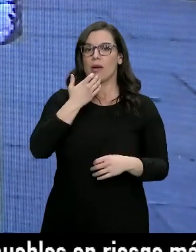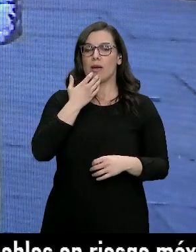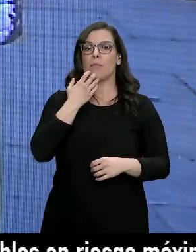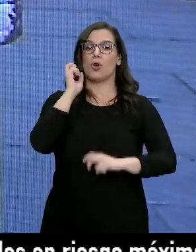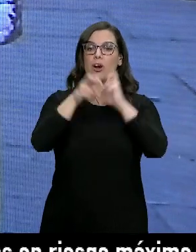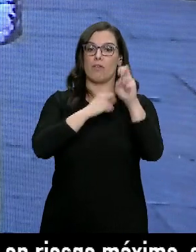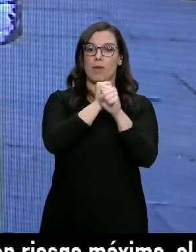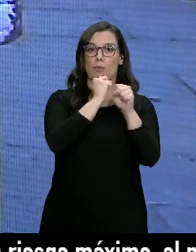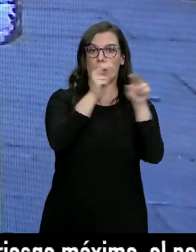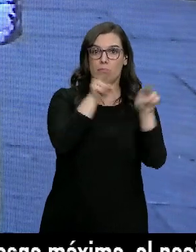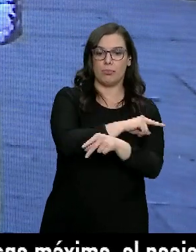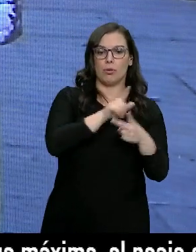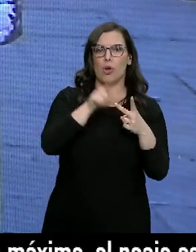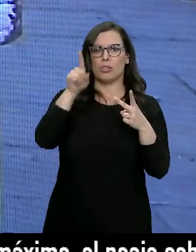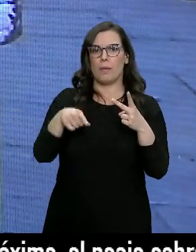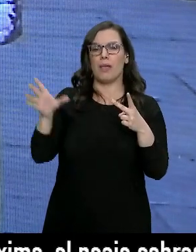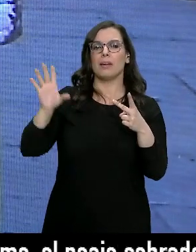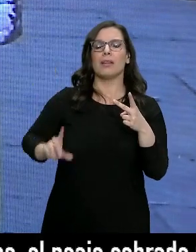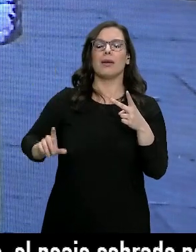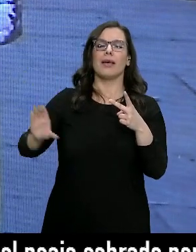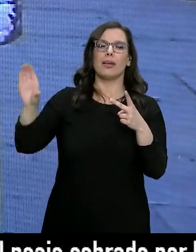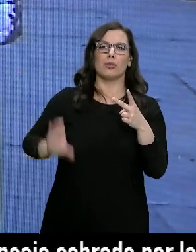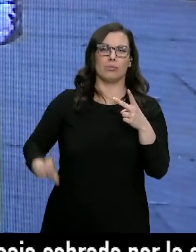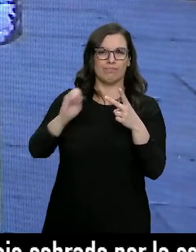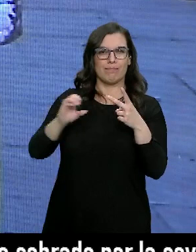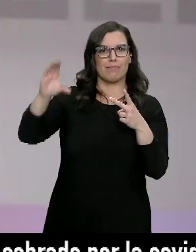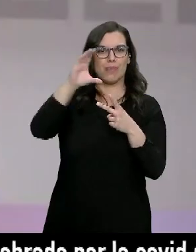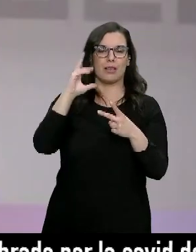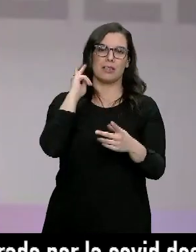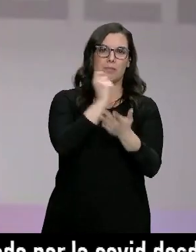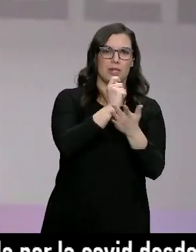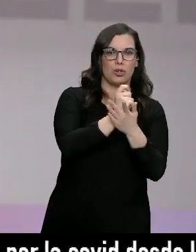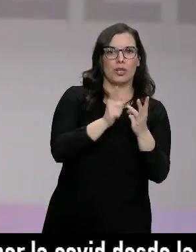la subida de las pensiones y el salario mínimo interprofesional.